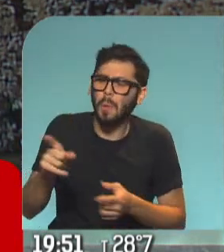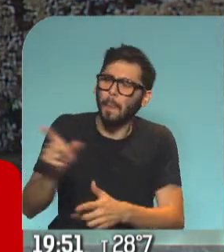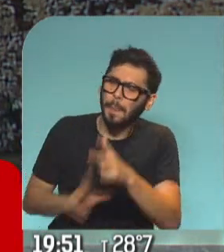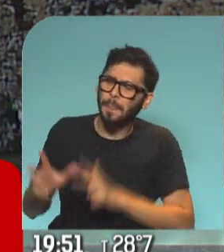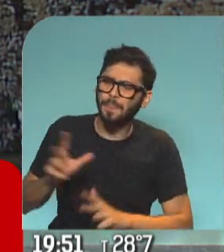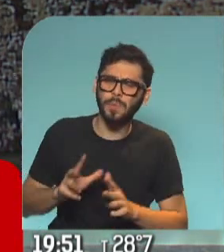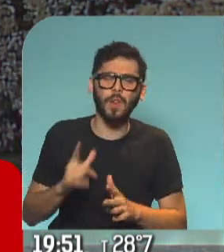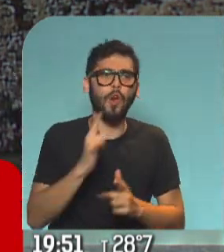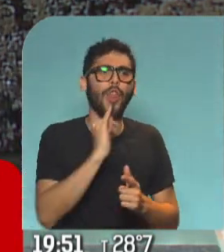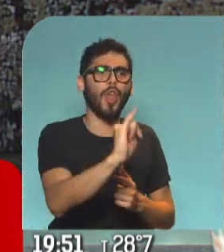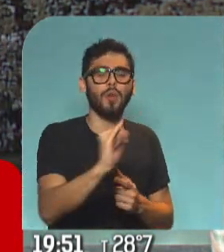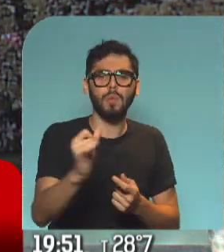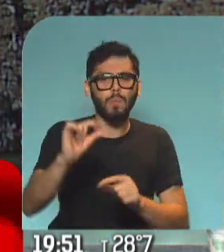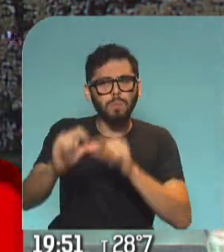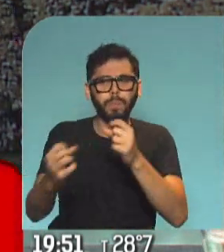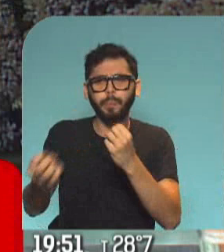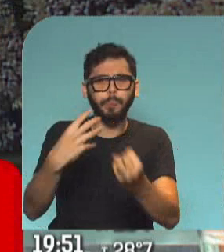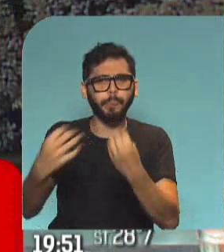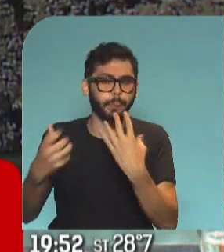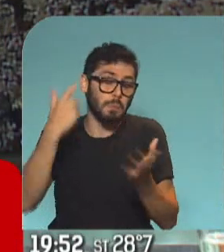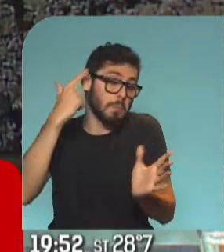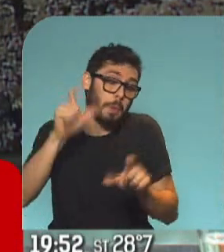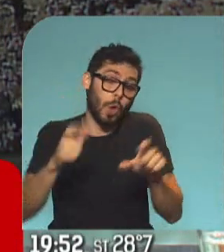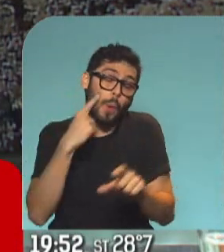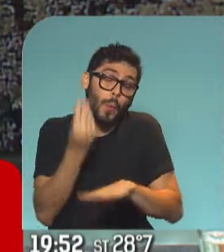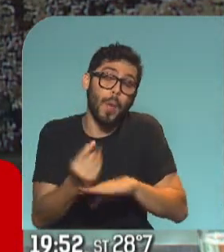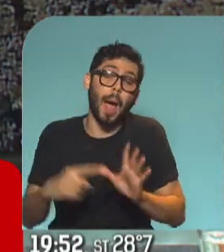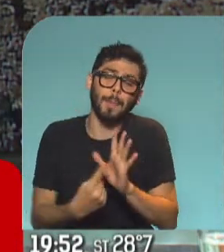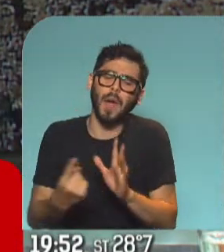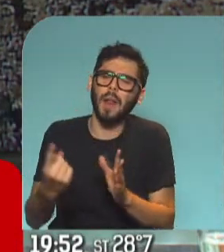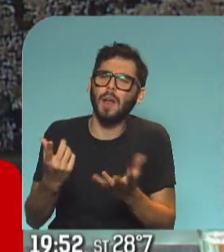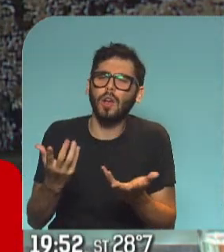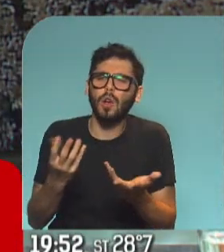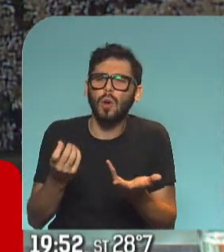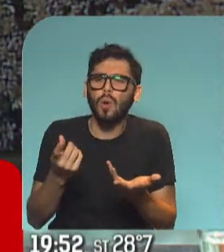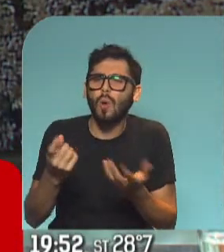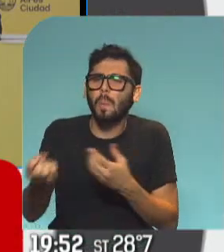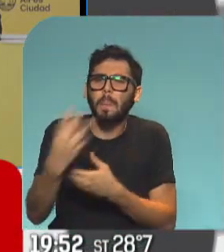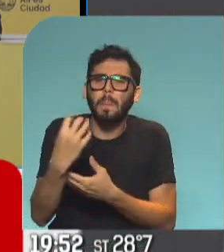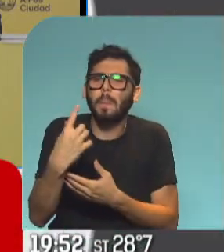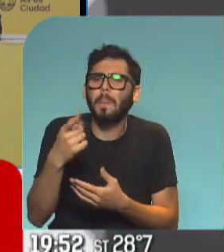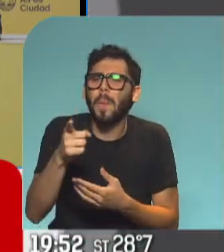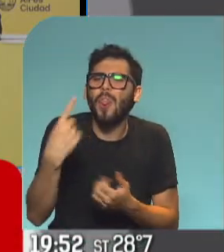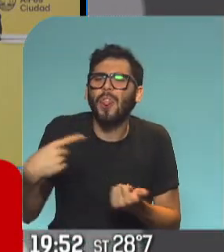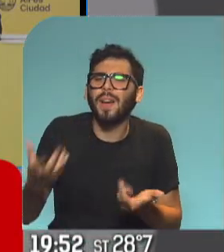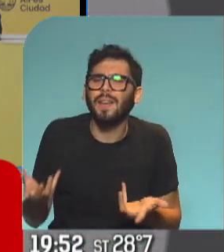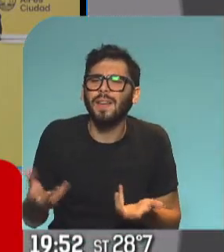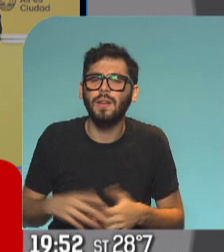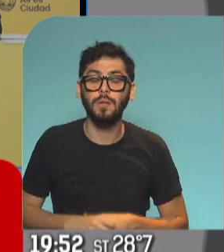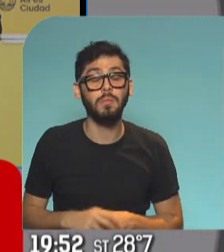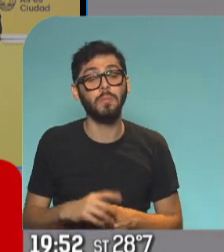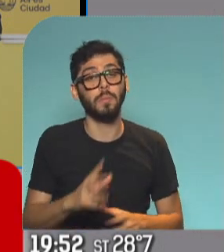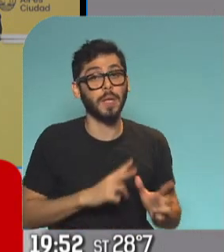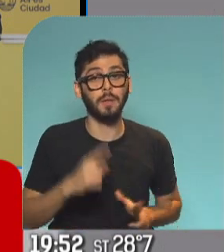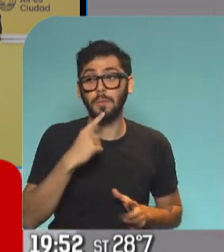redes, supongo que de residentes de la Ciudad de Buenos Aires, contando su dato. ¿Qué tipo de historias cuentan? O que tienen padres o